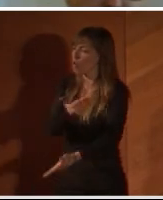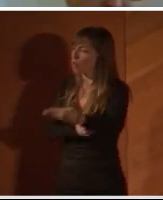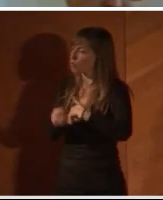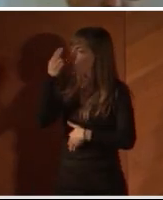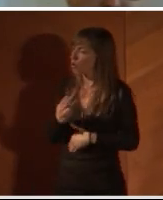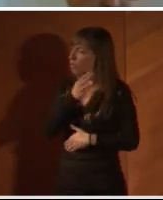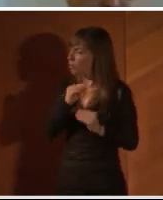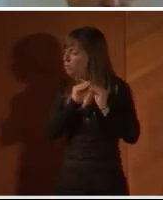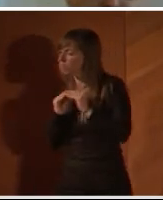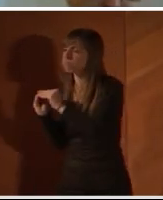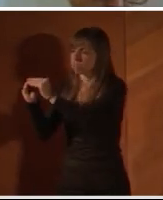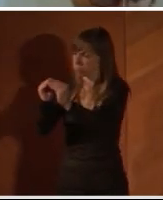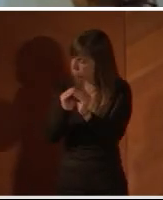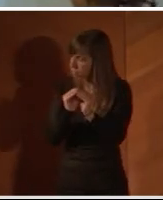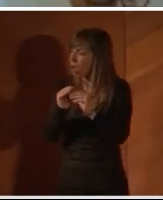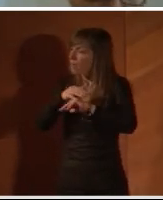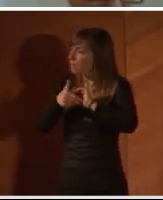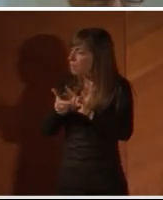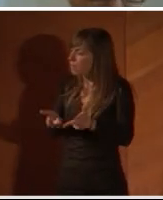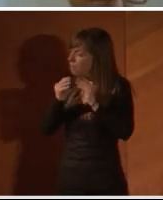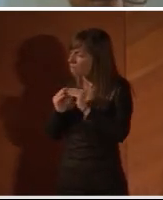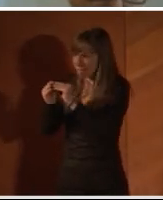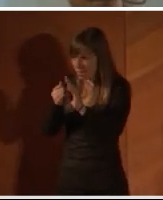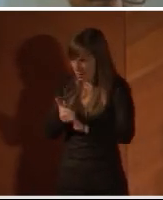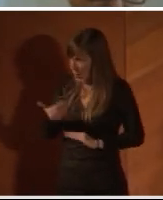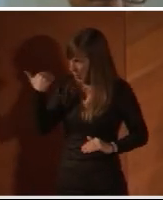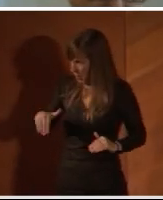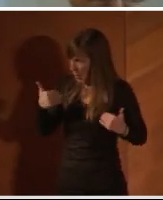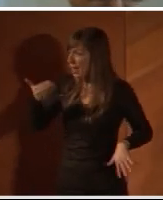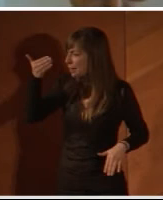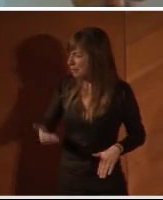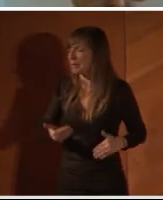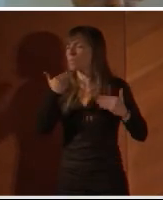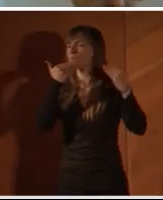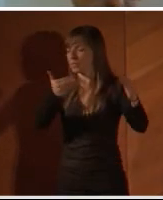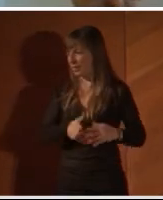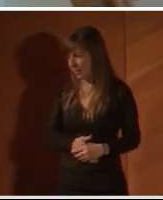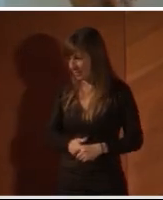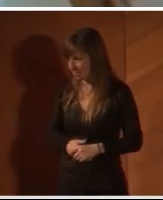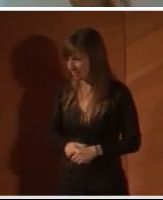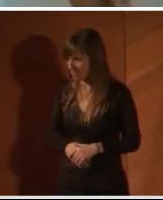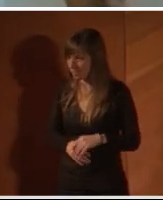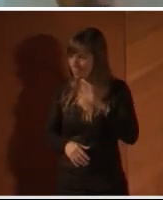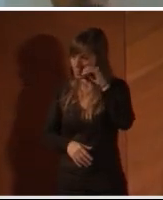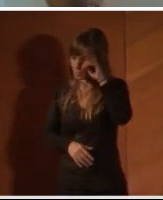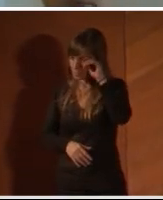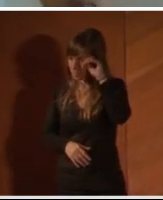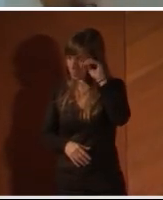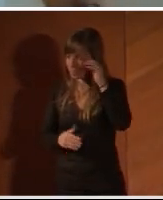democracia, creo que es de una relevancia política singular. Así que muchísimas gracias. Muchísimas